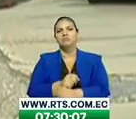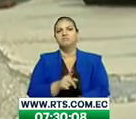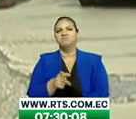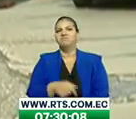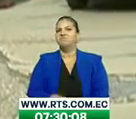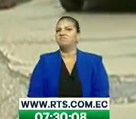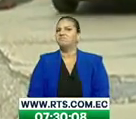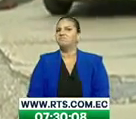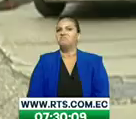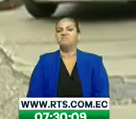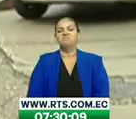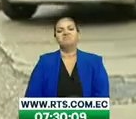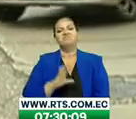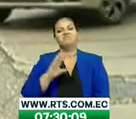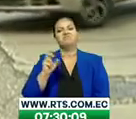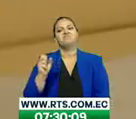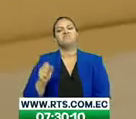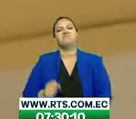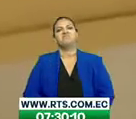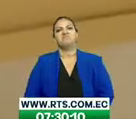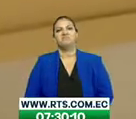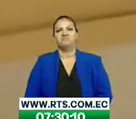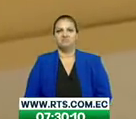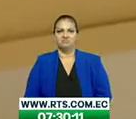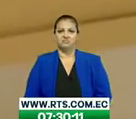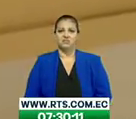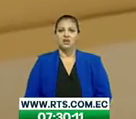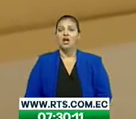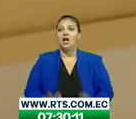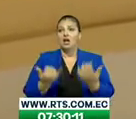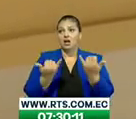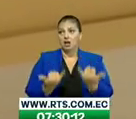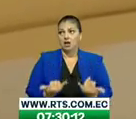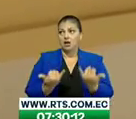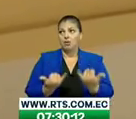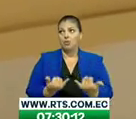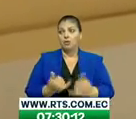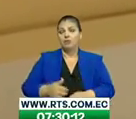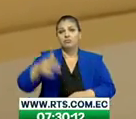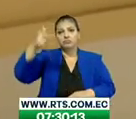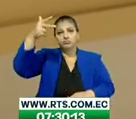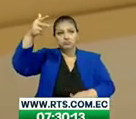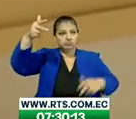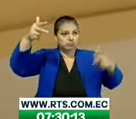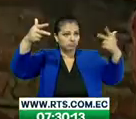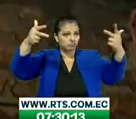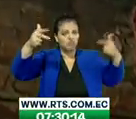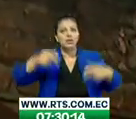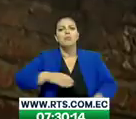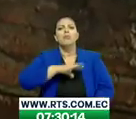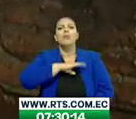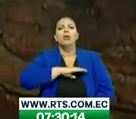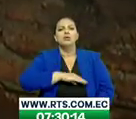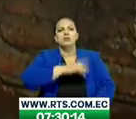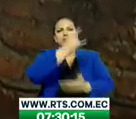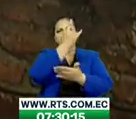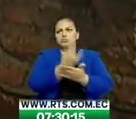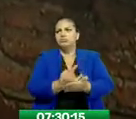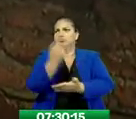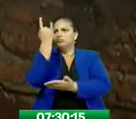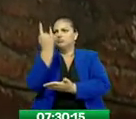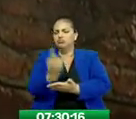Nacional y nos comentaron que están revisando los videos de las viviendas aledañas y que el caso está en etapa